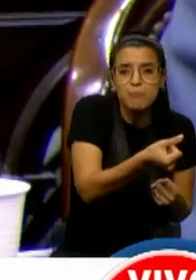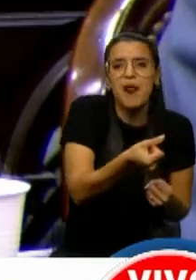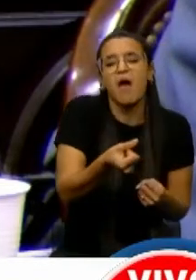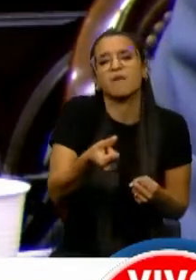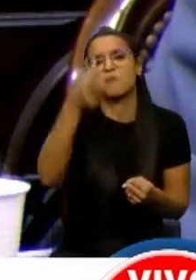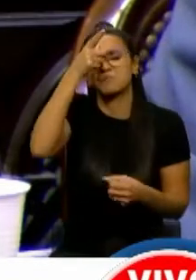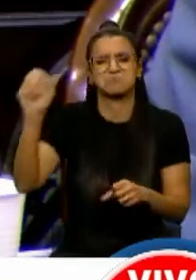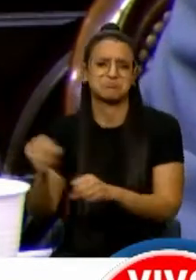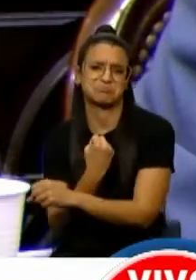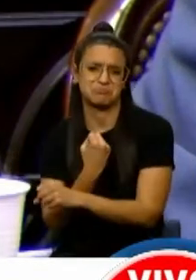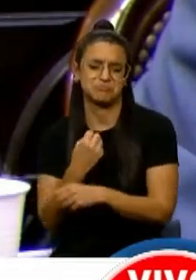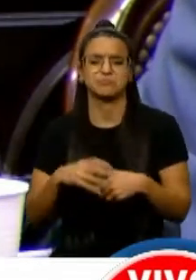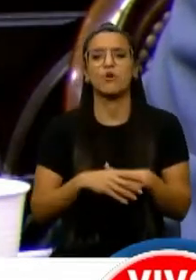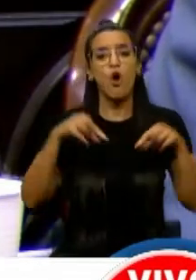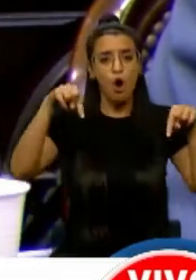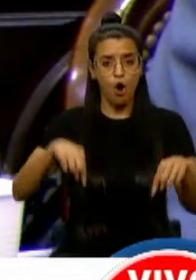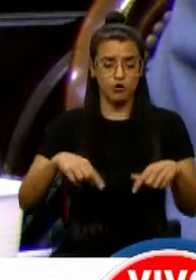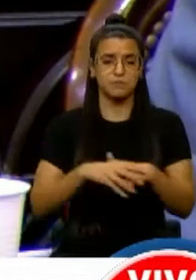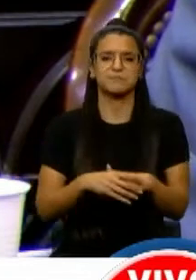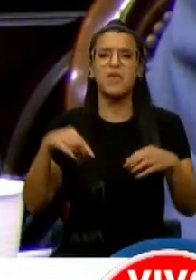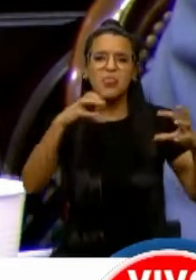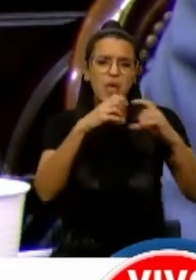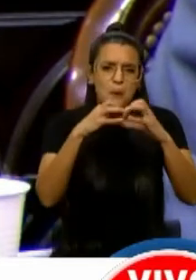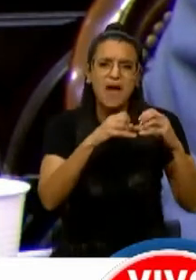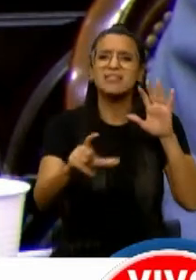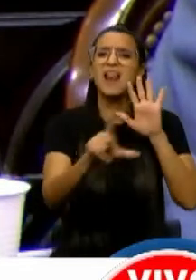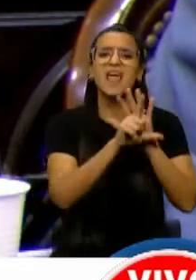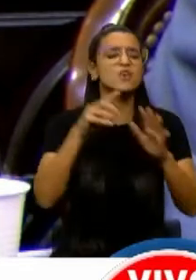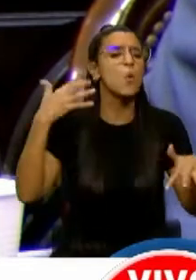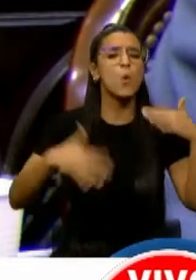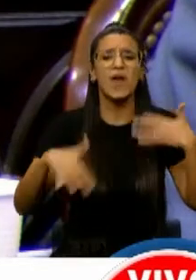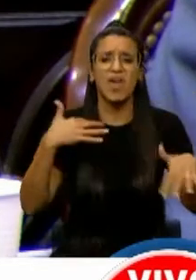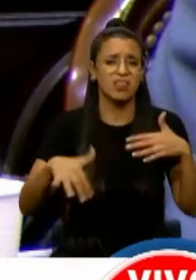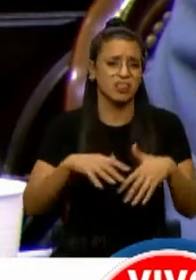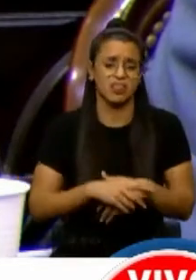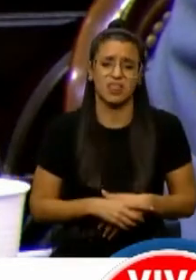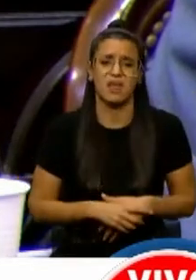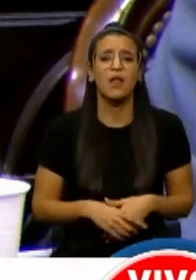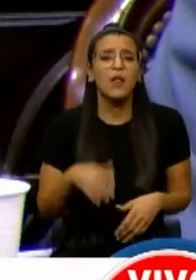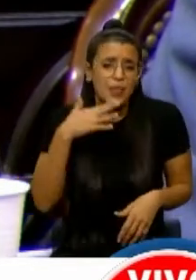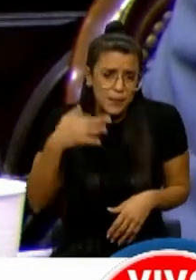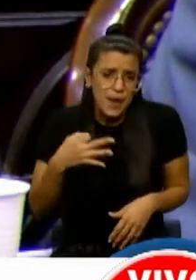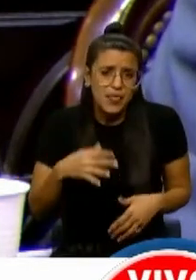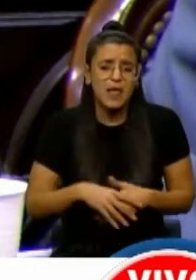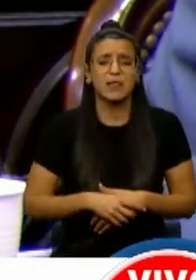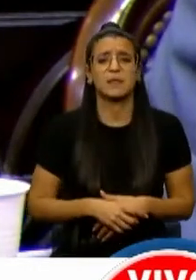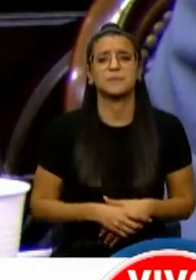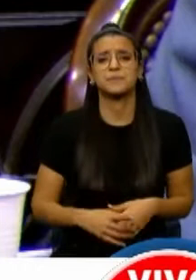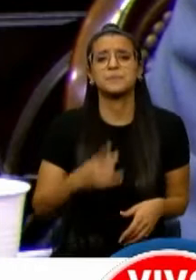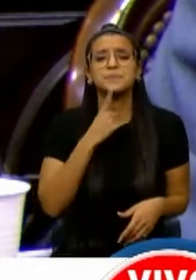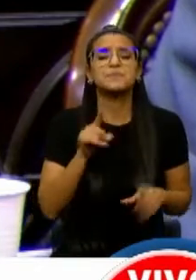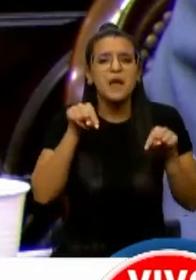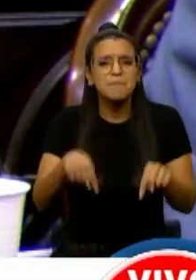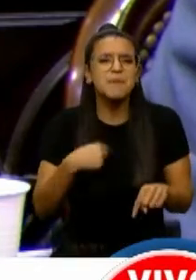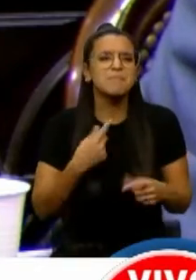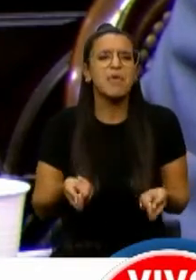Y hoy estamos debatiendo esta ley que es urgente y que la verdad que hay un punto